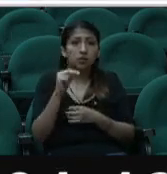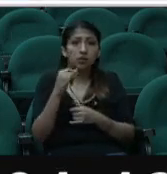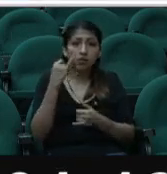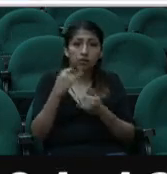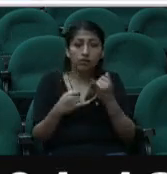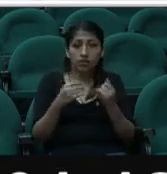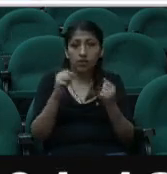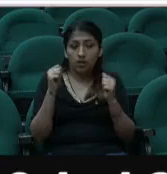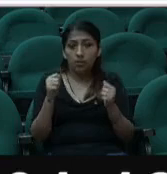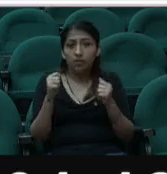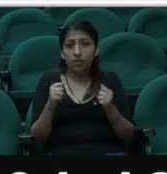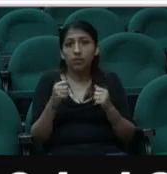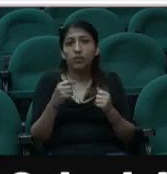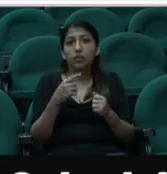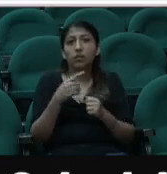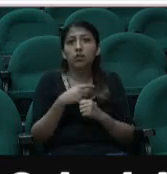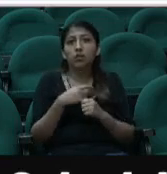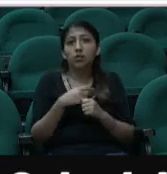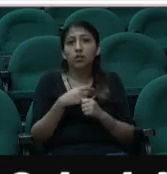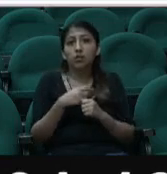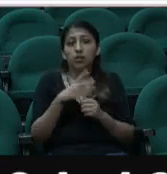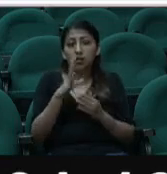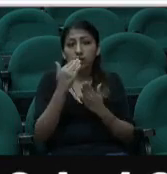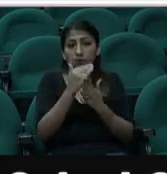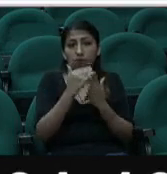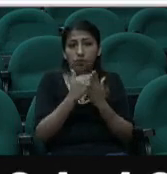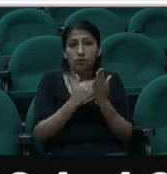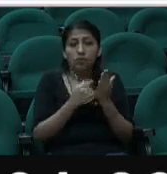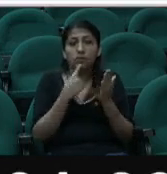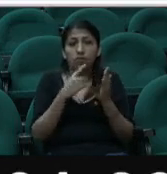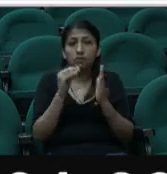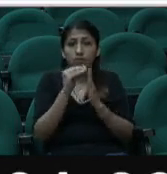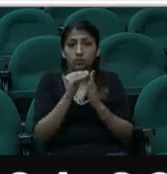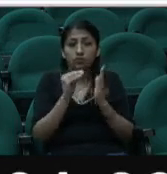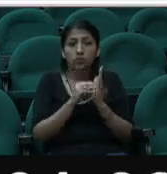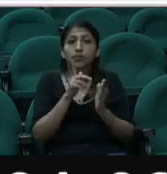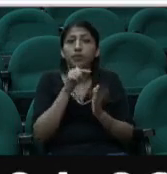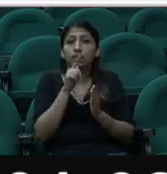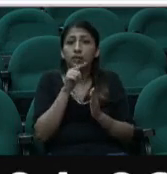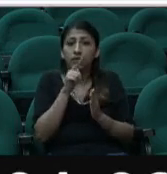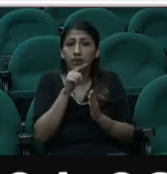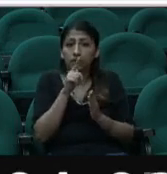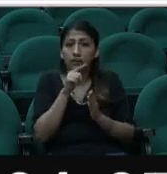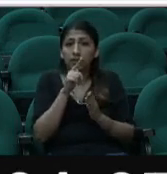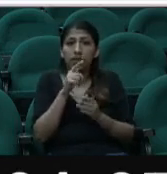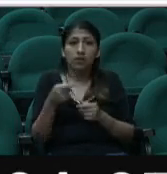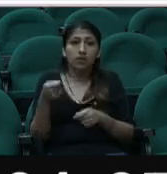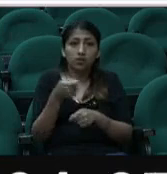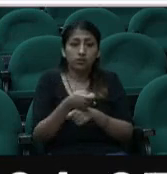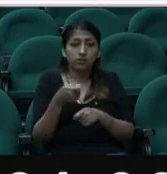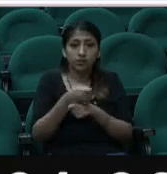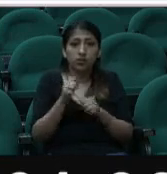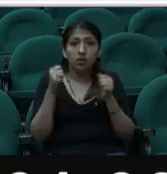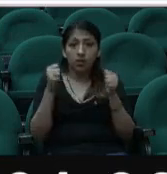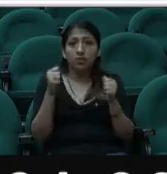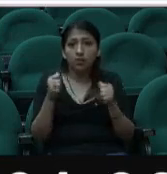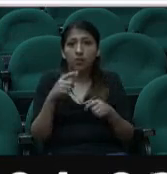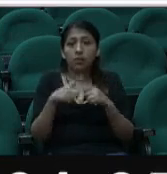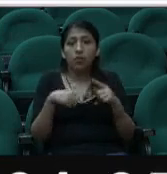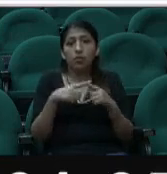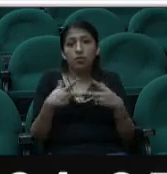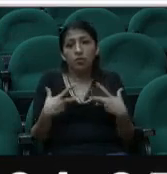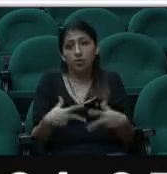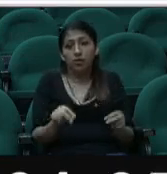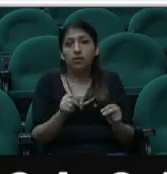final de la campaña y sin duda pues en ese informe están costando ahí quiénes son los financistas de la campaña cuánto se ha invertido